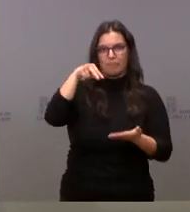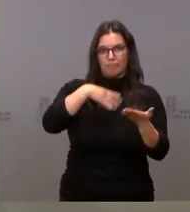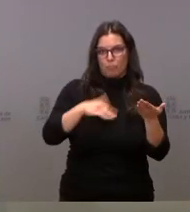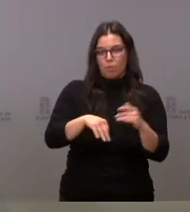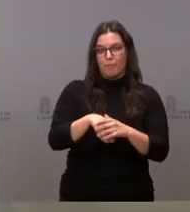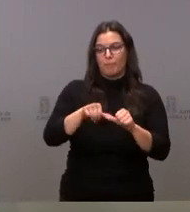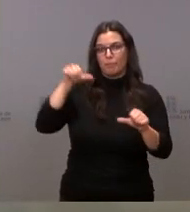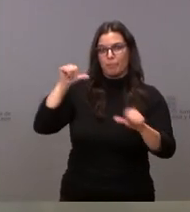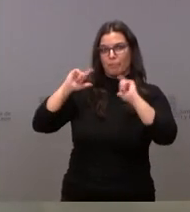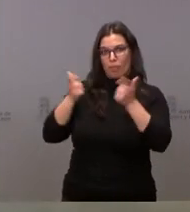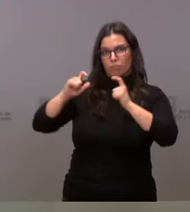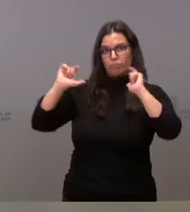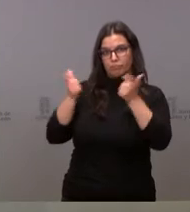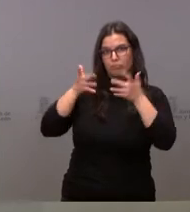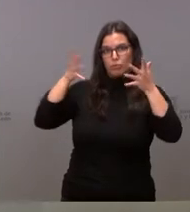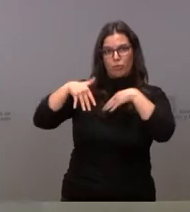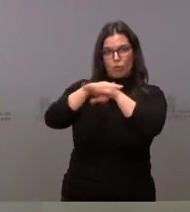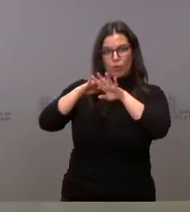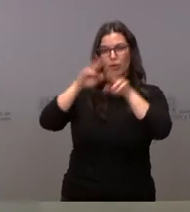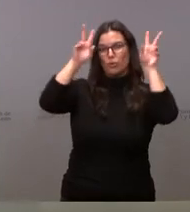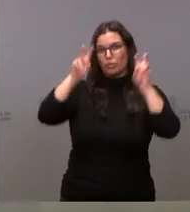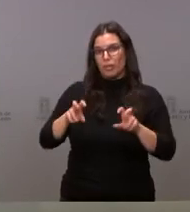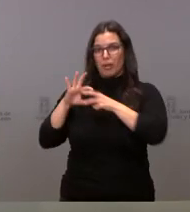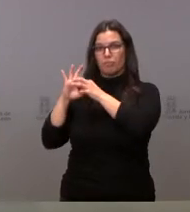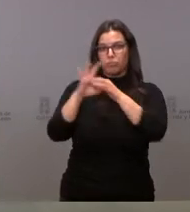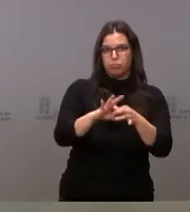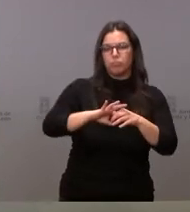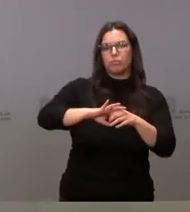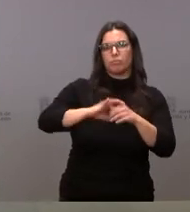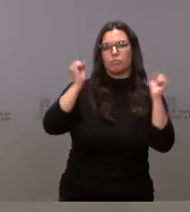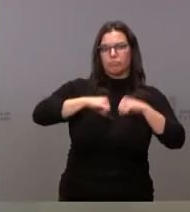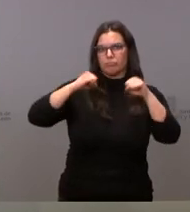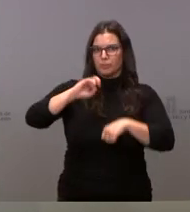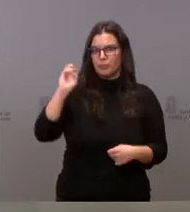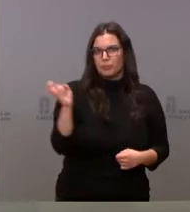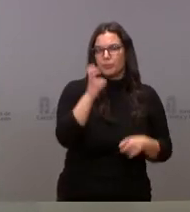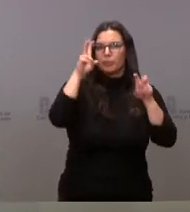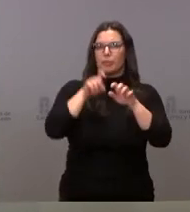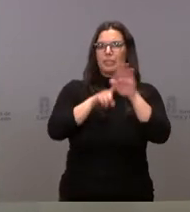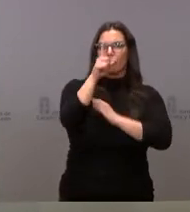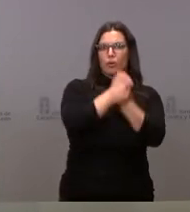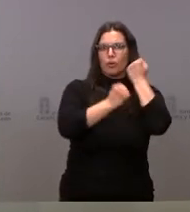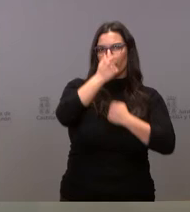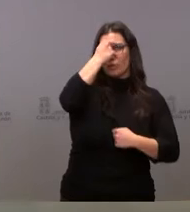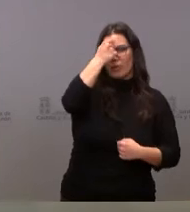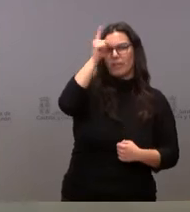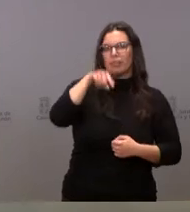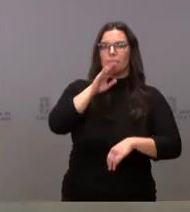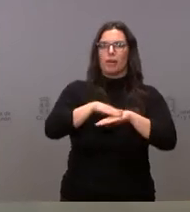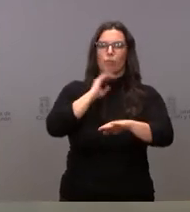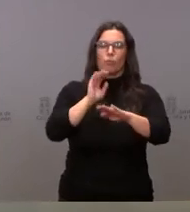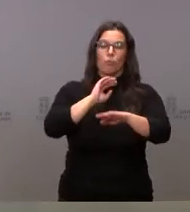de gobierno son varias las cuestiones que hemos aprobado en términos de desarrollo económico en ávila y de cumplimiento de ese plan territorial